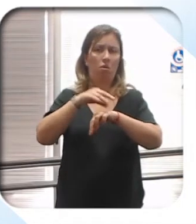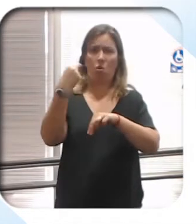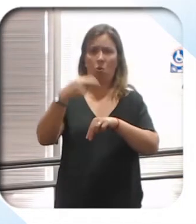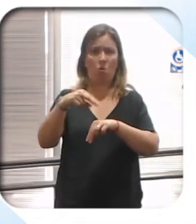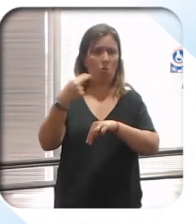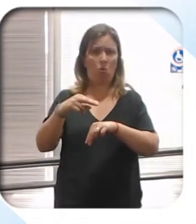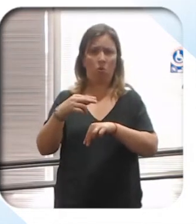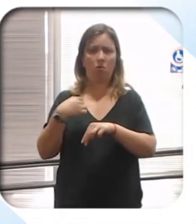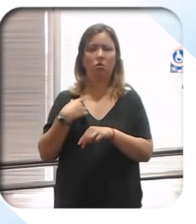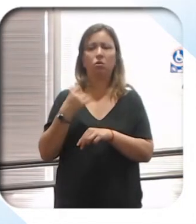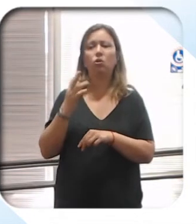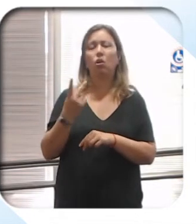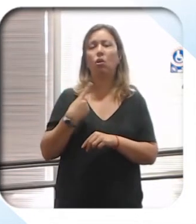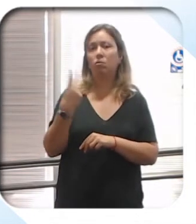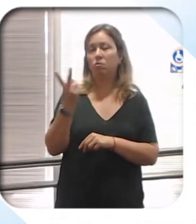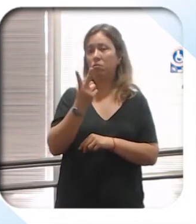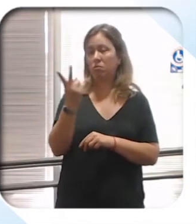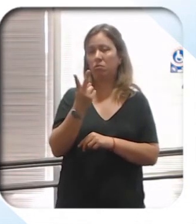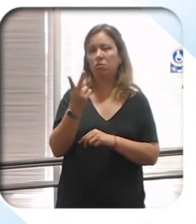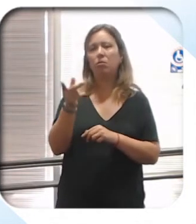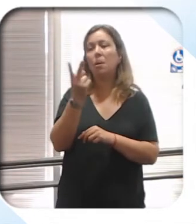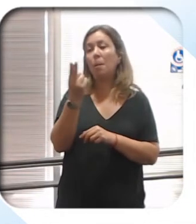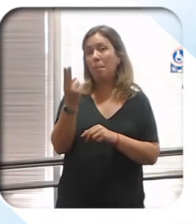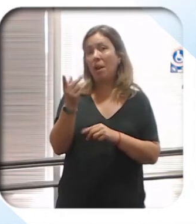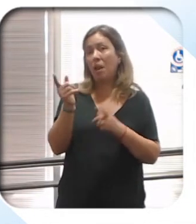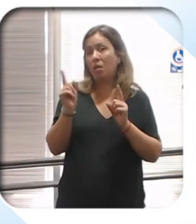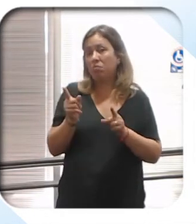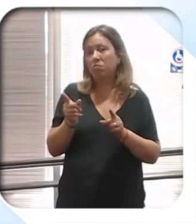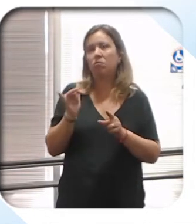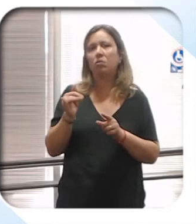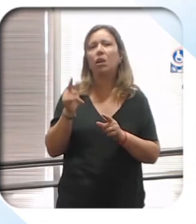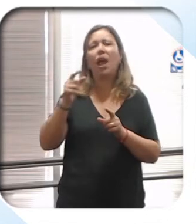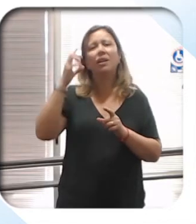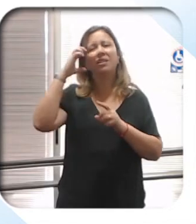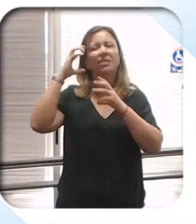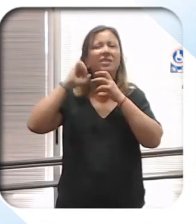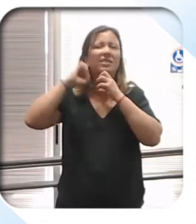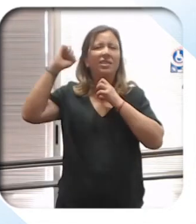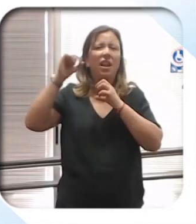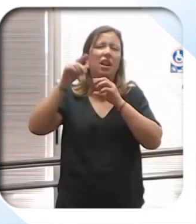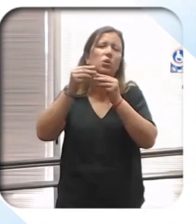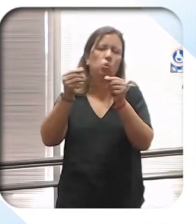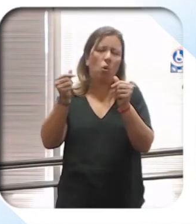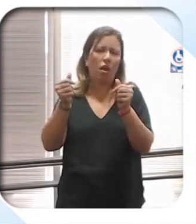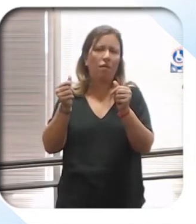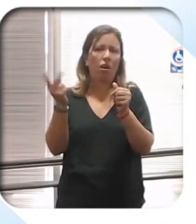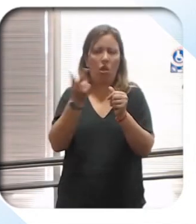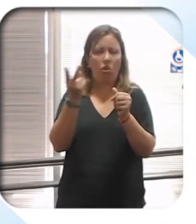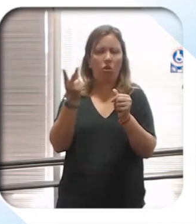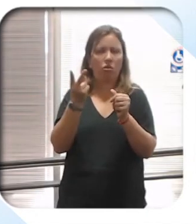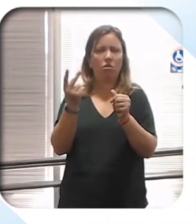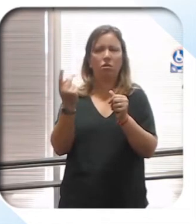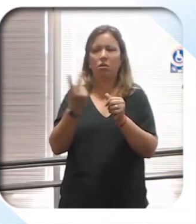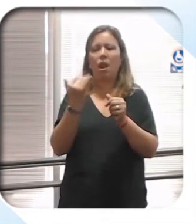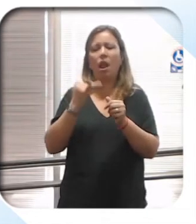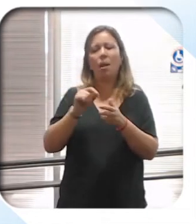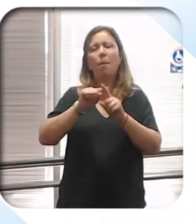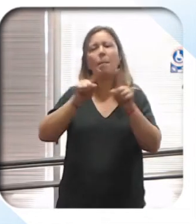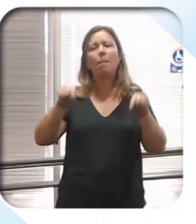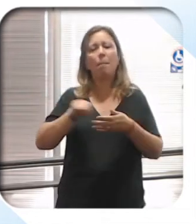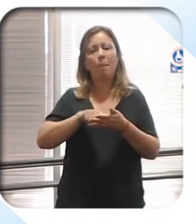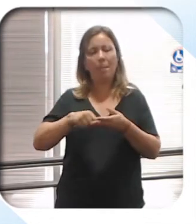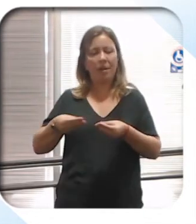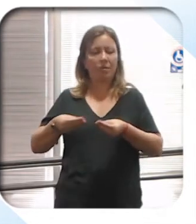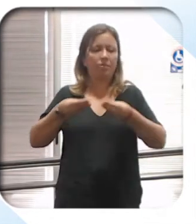Tratado con alprazolam. Pareja actual, diagnóstico esquizofrenia leve. Ambos concurren con dos hojas de papel indicando